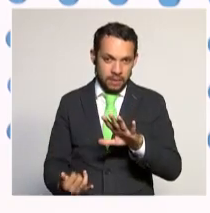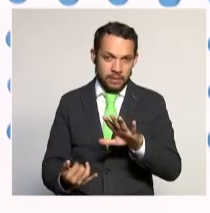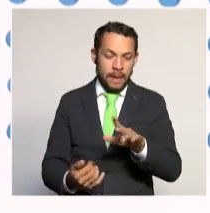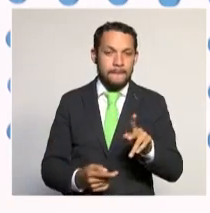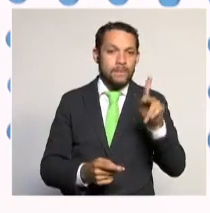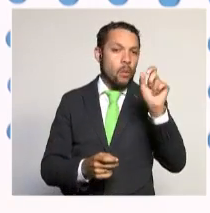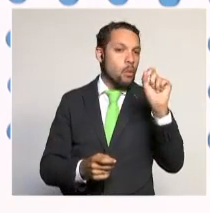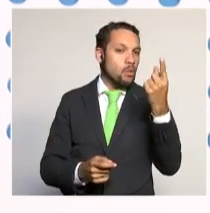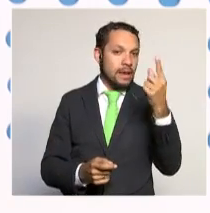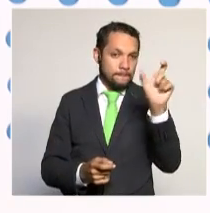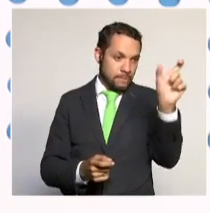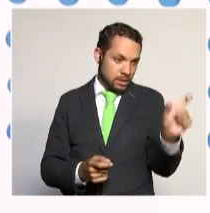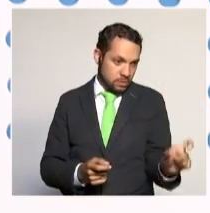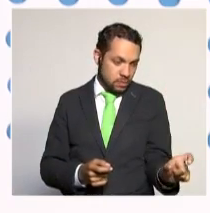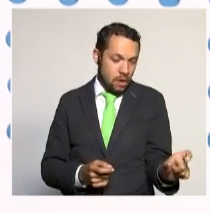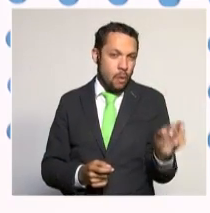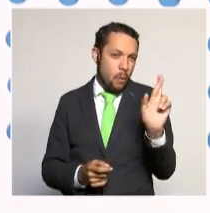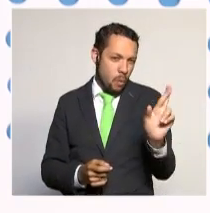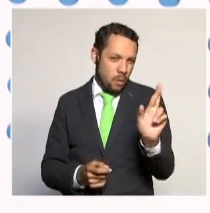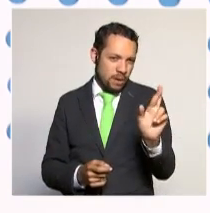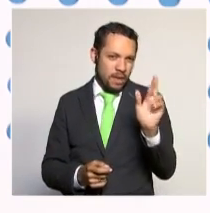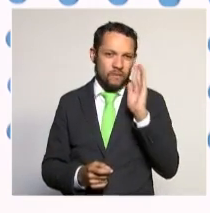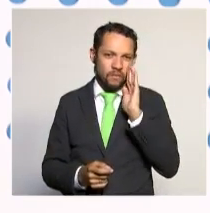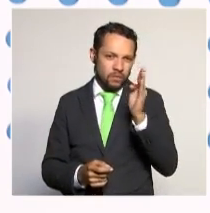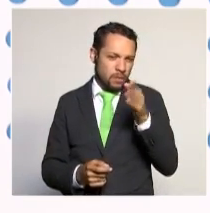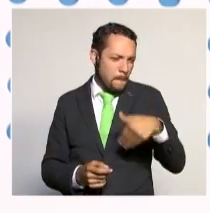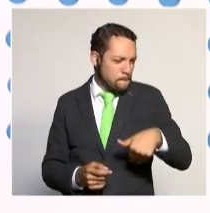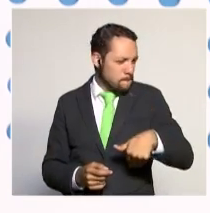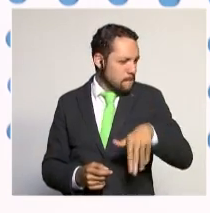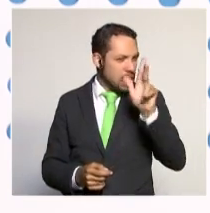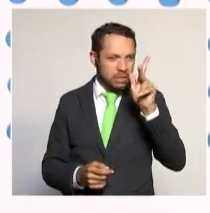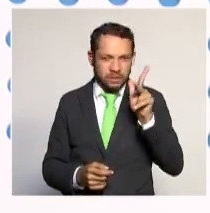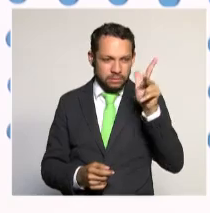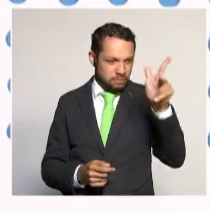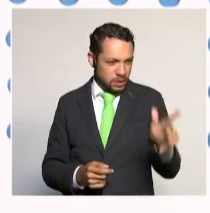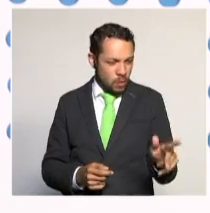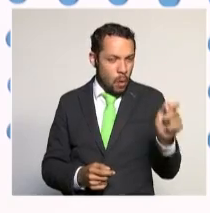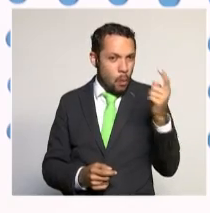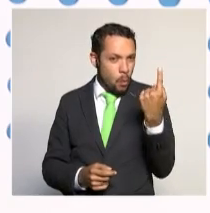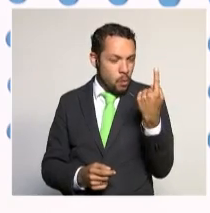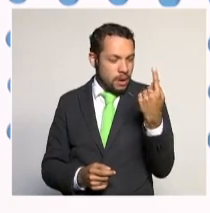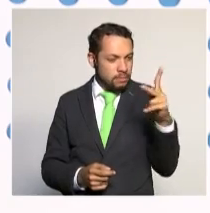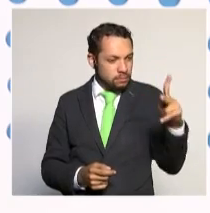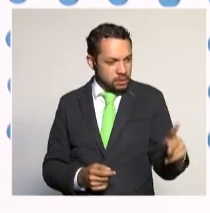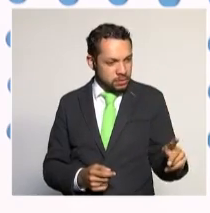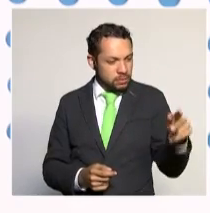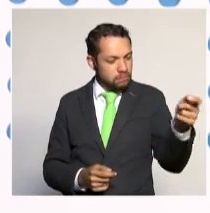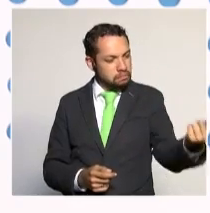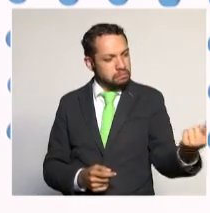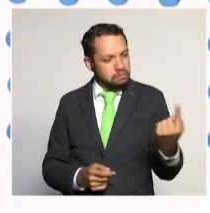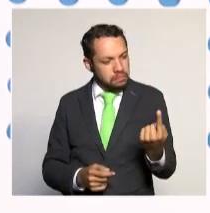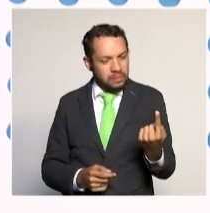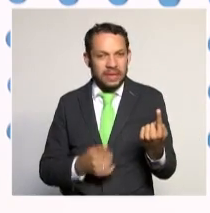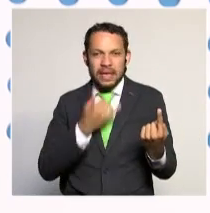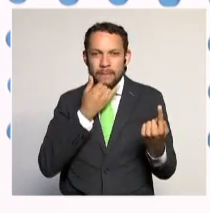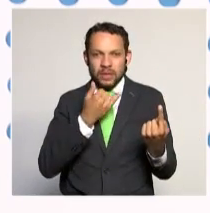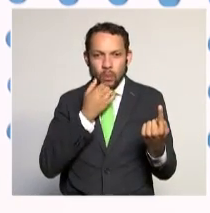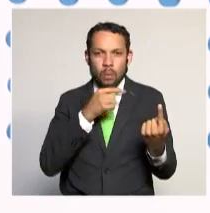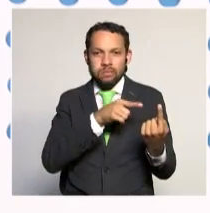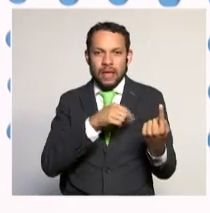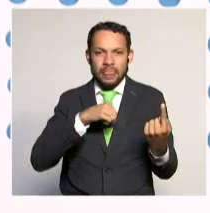una persona, pero esperamos que hacia el futuro se puedan dar más, pero es muy diciente el caso. Por lo